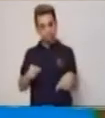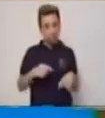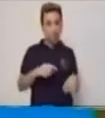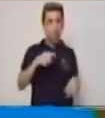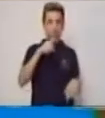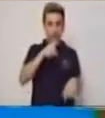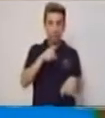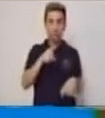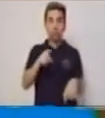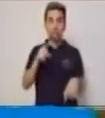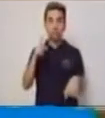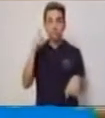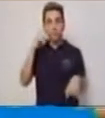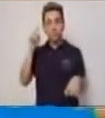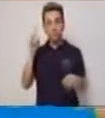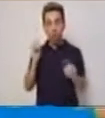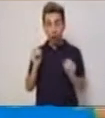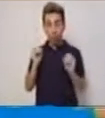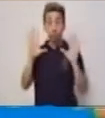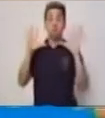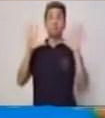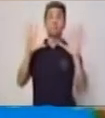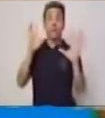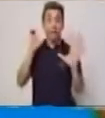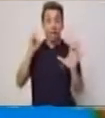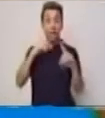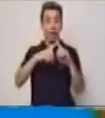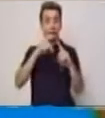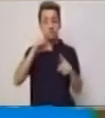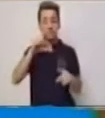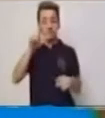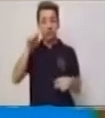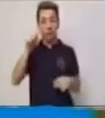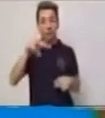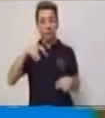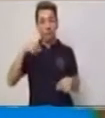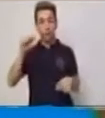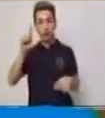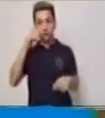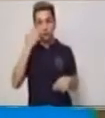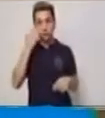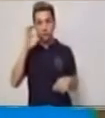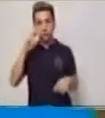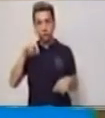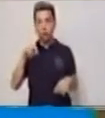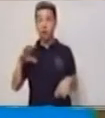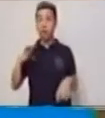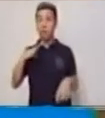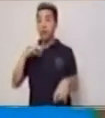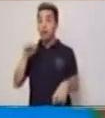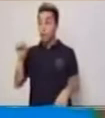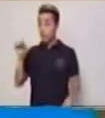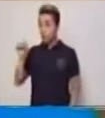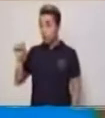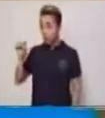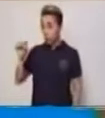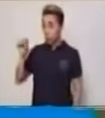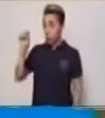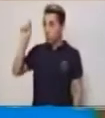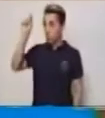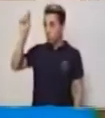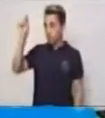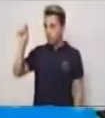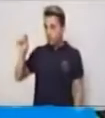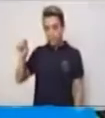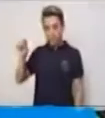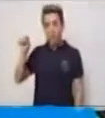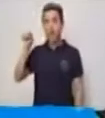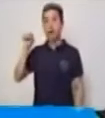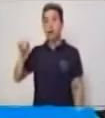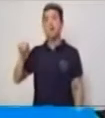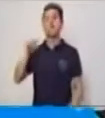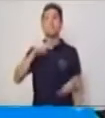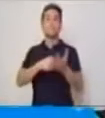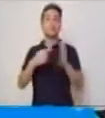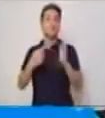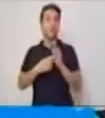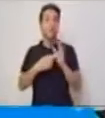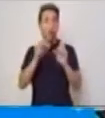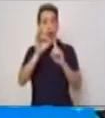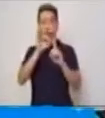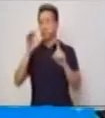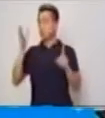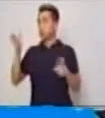Entonces, el signo que cierra va a tener el puntito hacia abajo y va a ser el que nos indica que nuestra